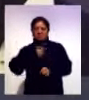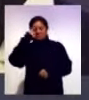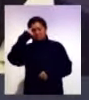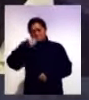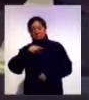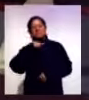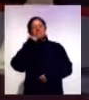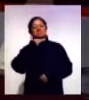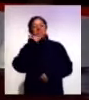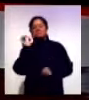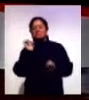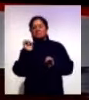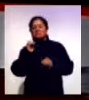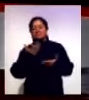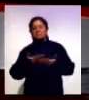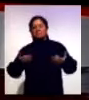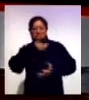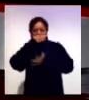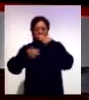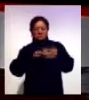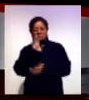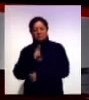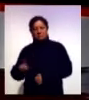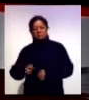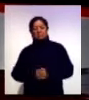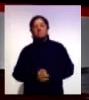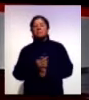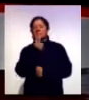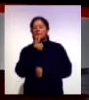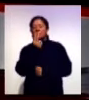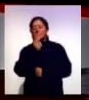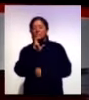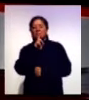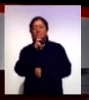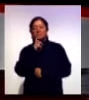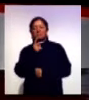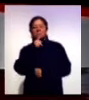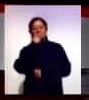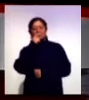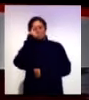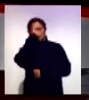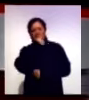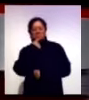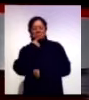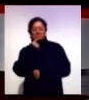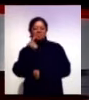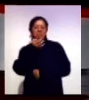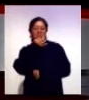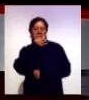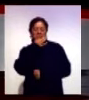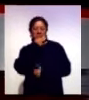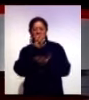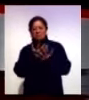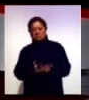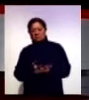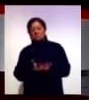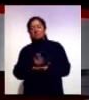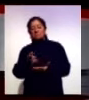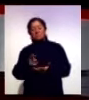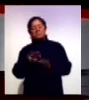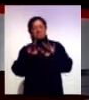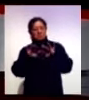Rodríguez. Son exactamente las 2 de la tarde con 30 minutos. Vamos rapidísimo a la pausa. Lo seguimos invitando a que nos